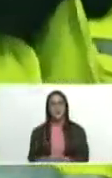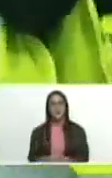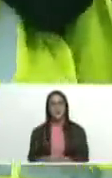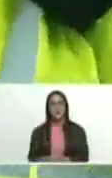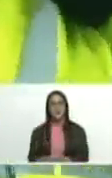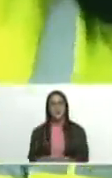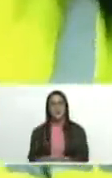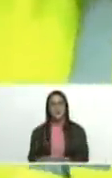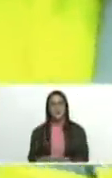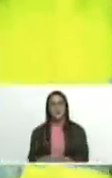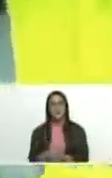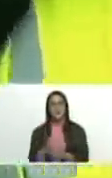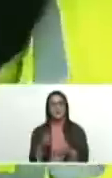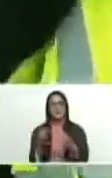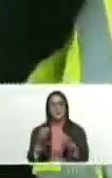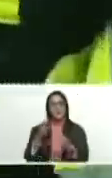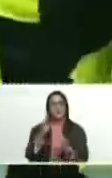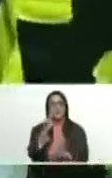paz.